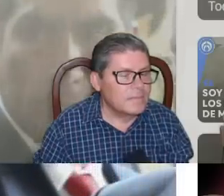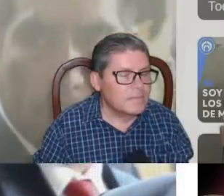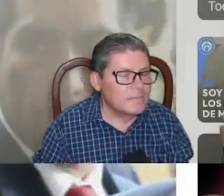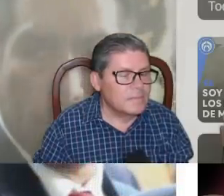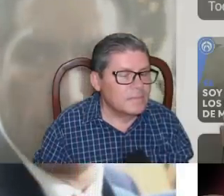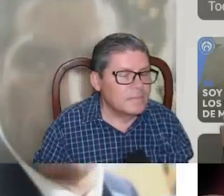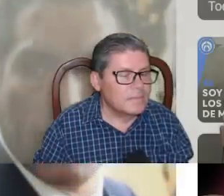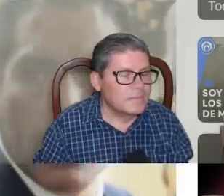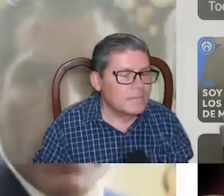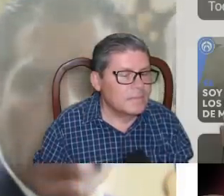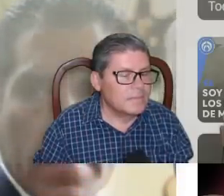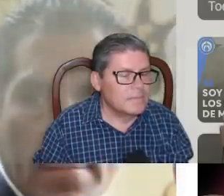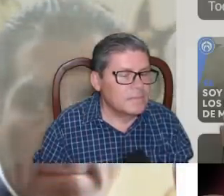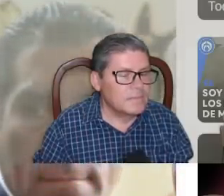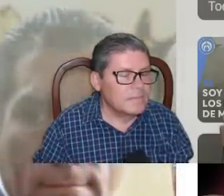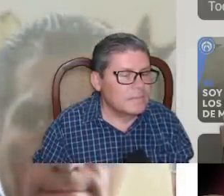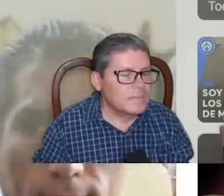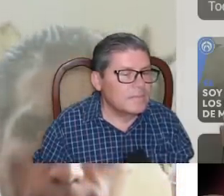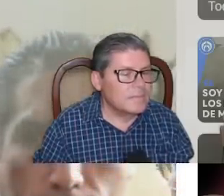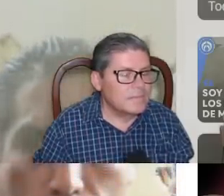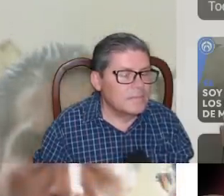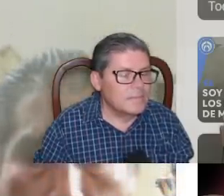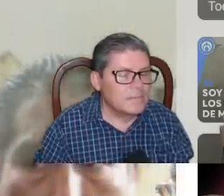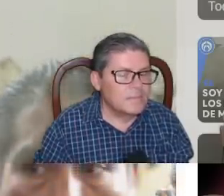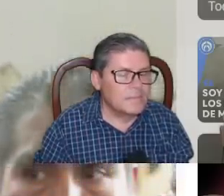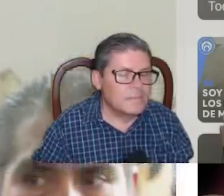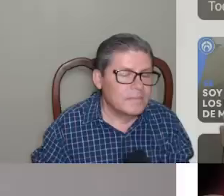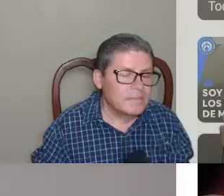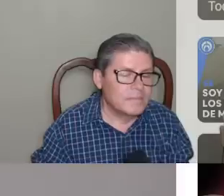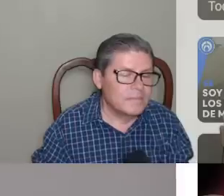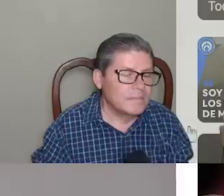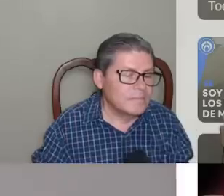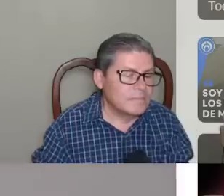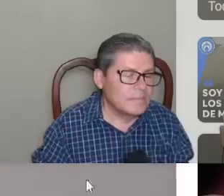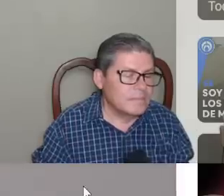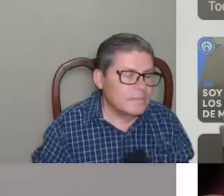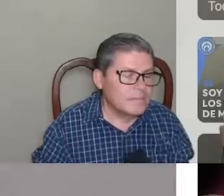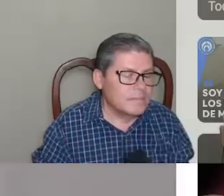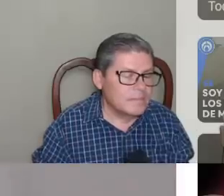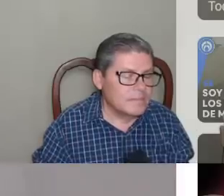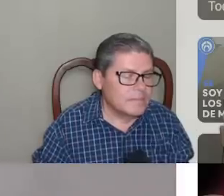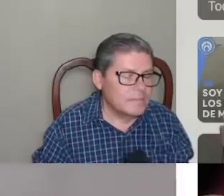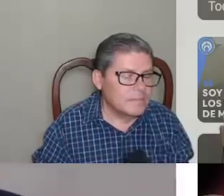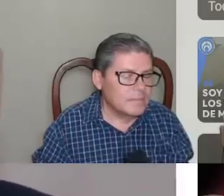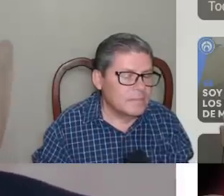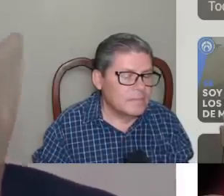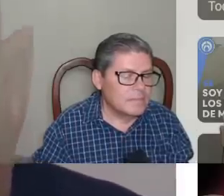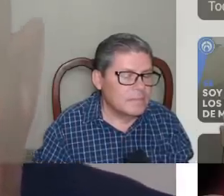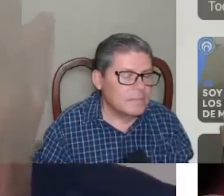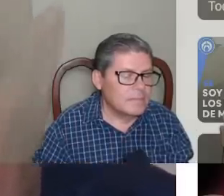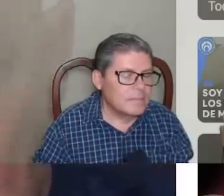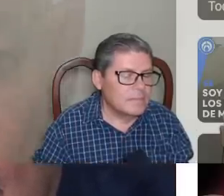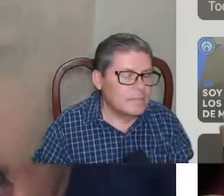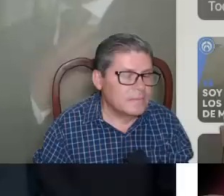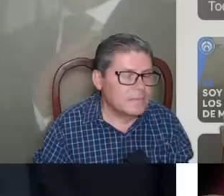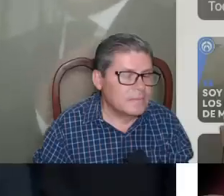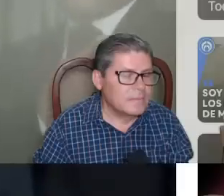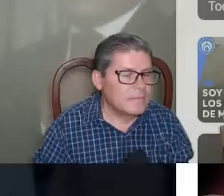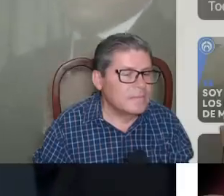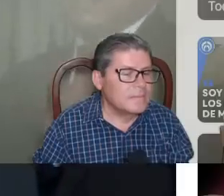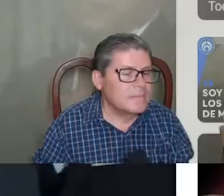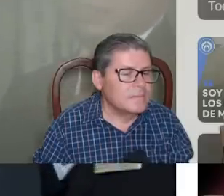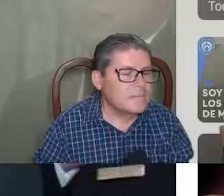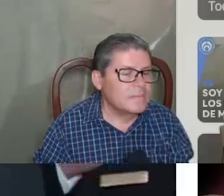expresidente Carlos Salinas de Gortari una estancia de 2 noches en un hotel de lujo en Marbella, España.